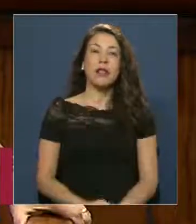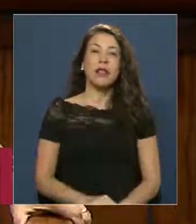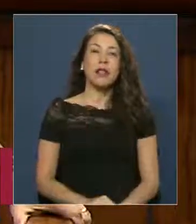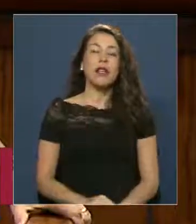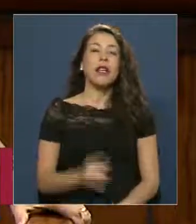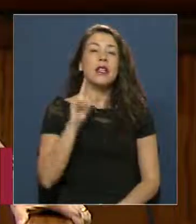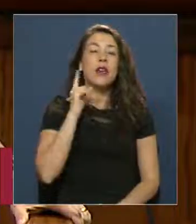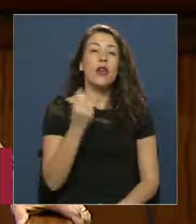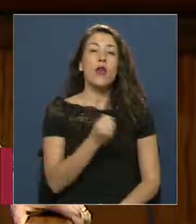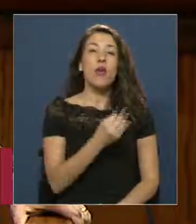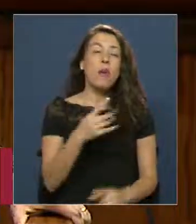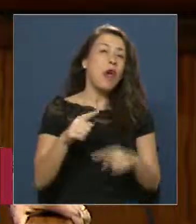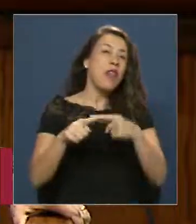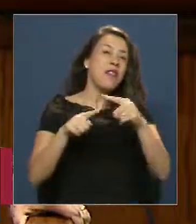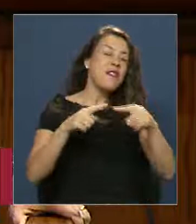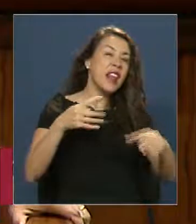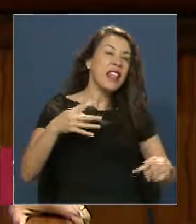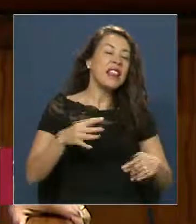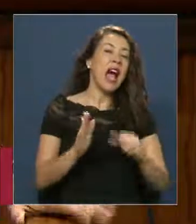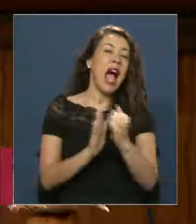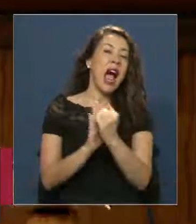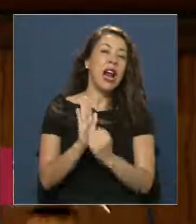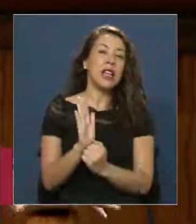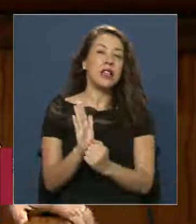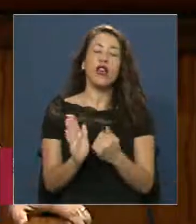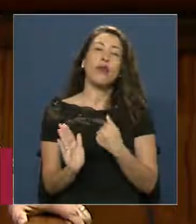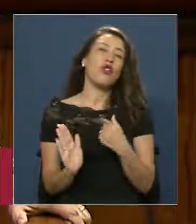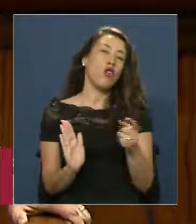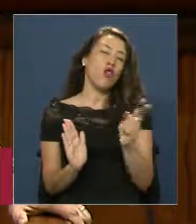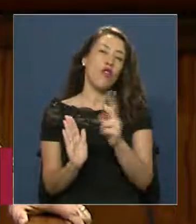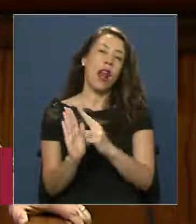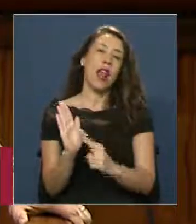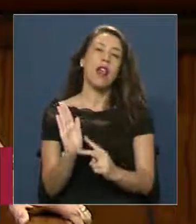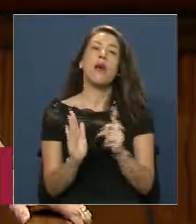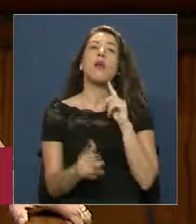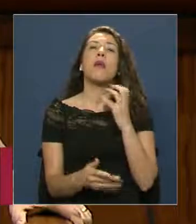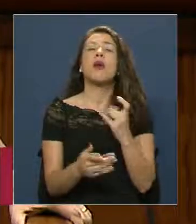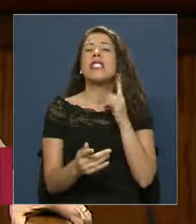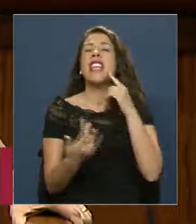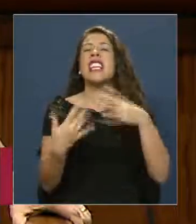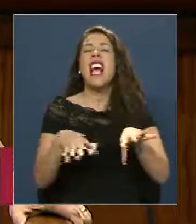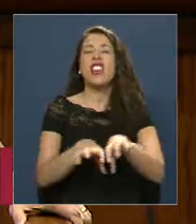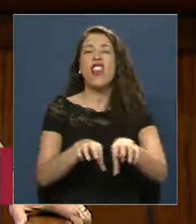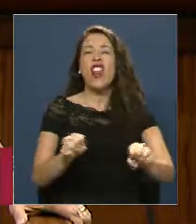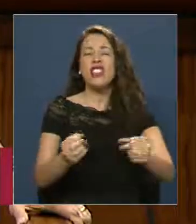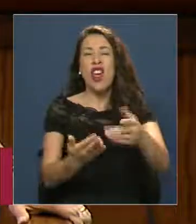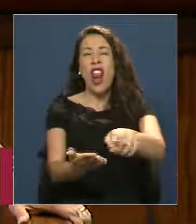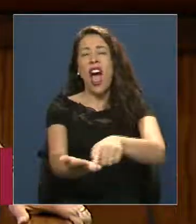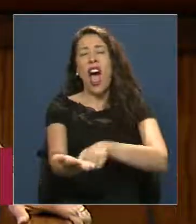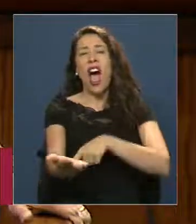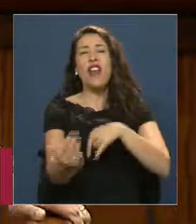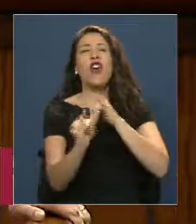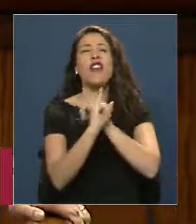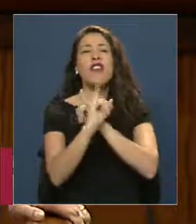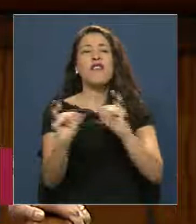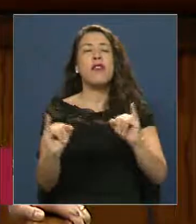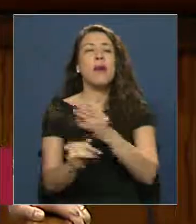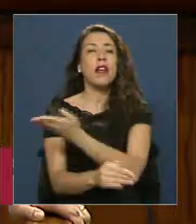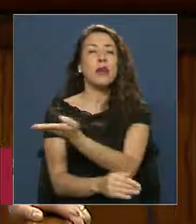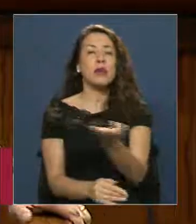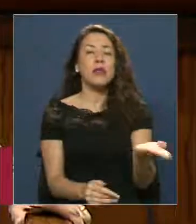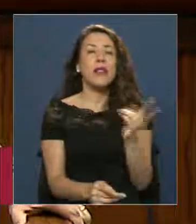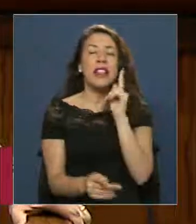consta de un número variable de artículos, a los cuales no me referiré por encontrarse ellos latamente contenidos en el informe que mis